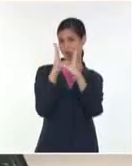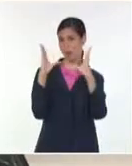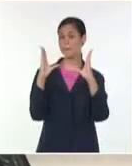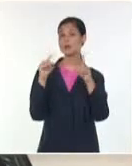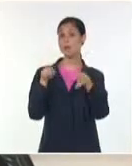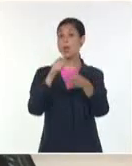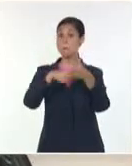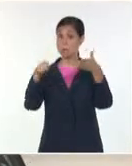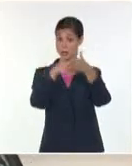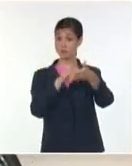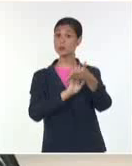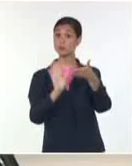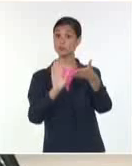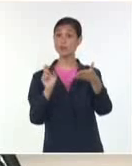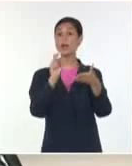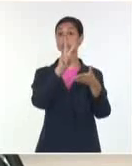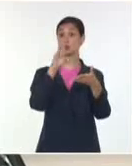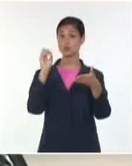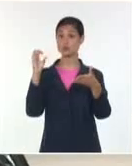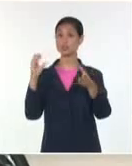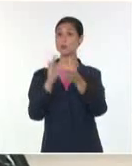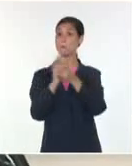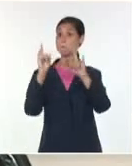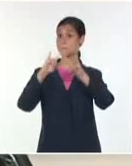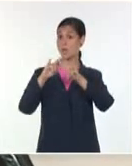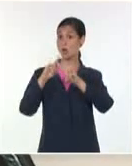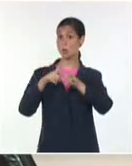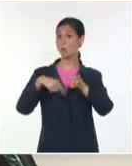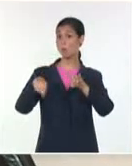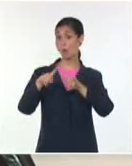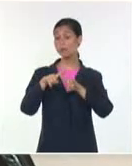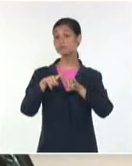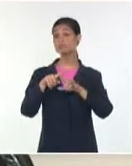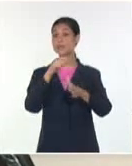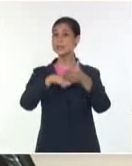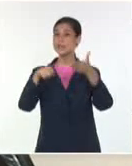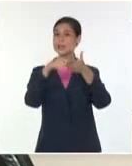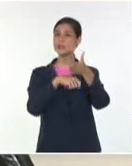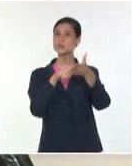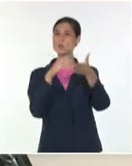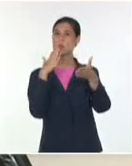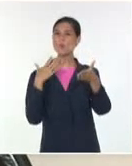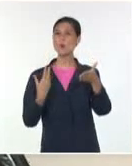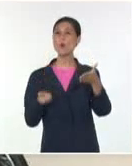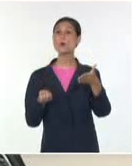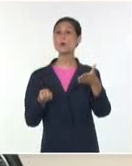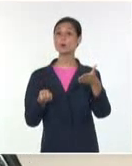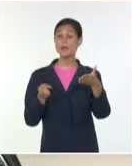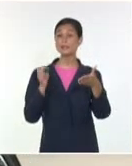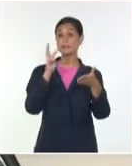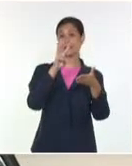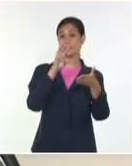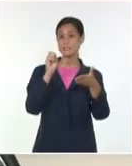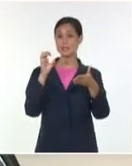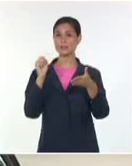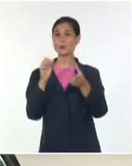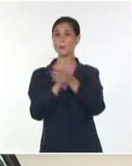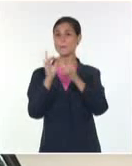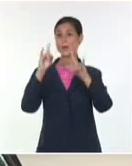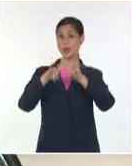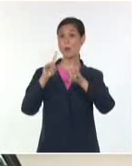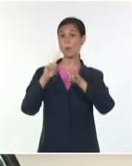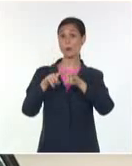planificamos, 200 megavatios. La afectación en el pico habíamos planificado alrededor de 390 megavatios. Fue 401 megavatios exactamente a las 10